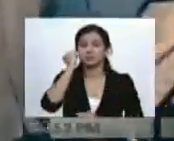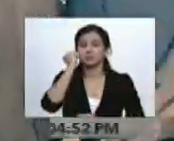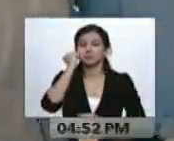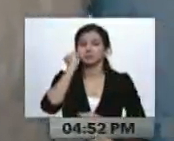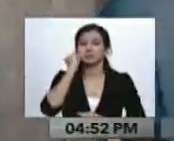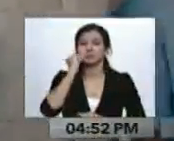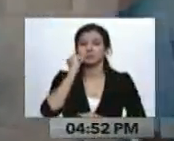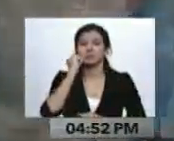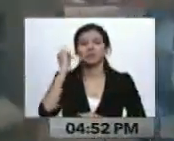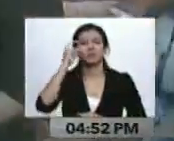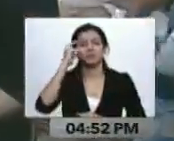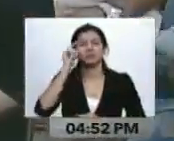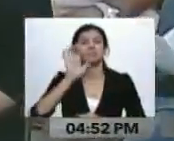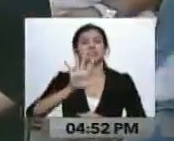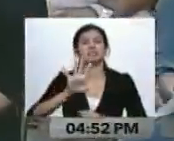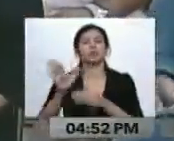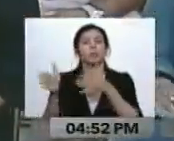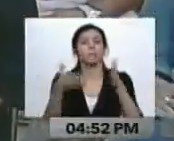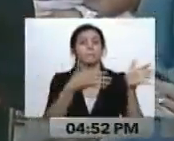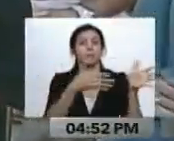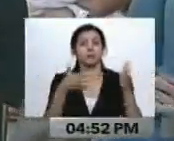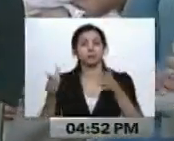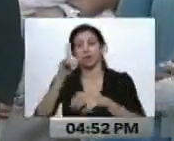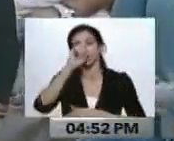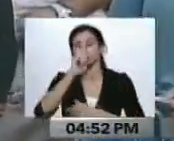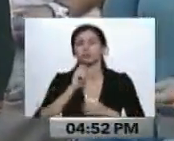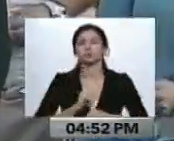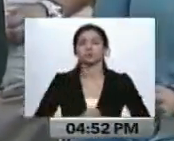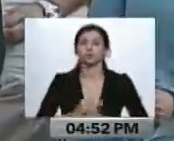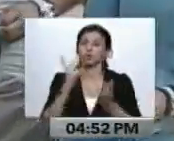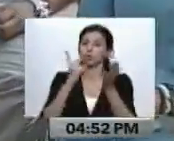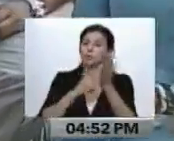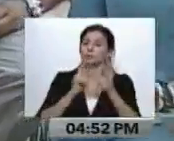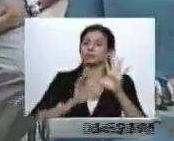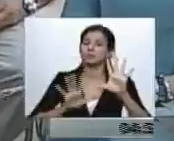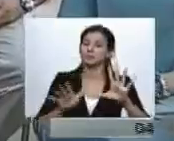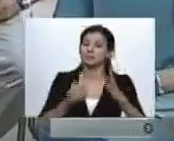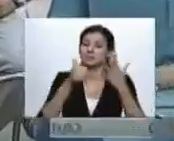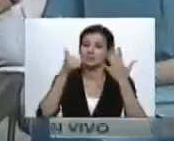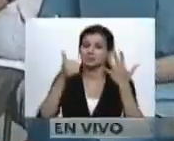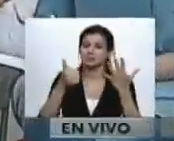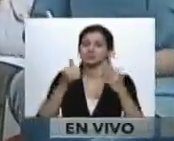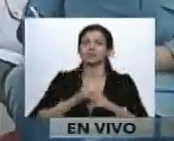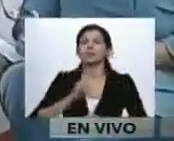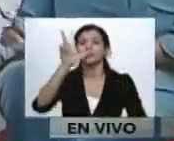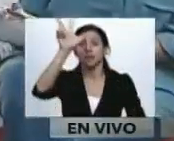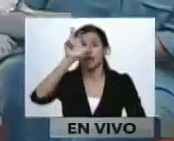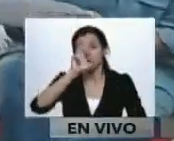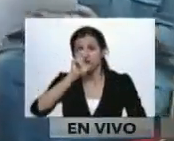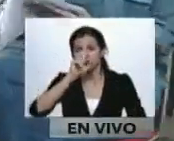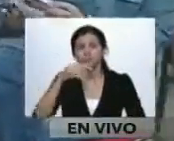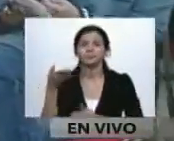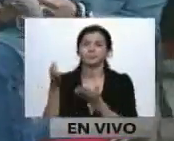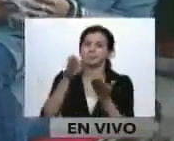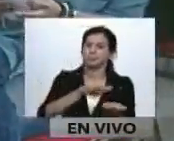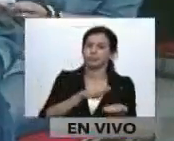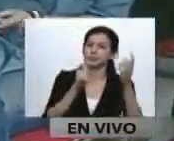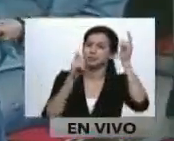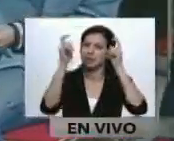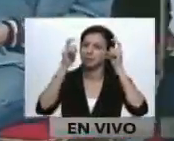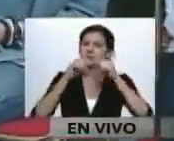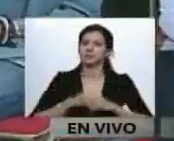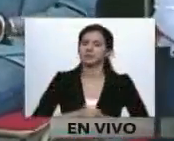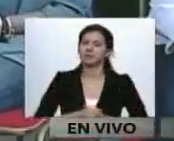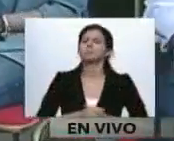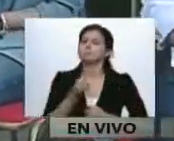de esta fecha, 5 de marzo del año 2016, 3 años de la siembra del comandante Hugo Chávez, y